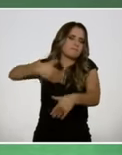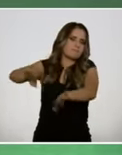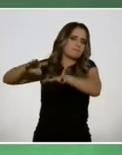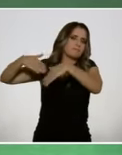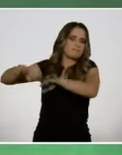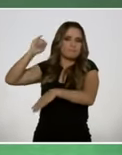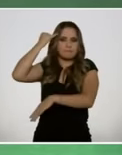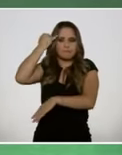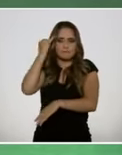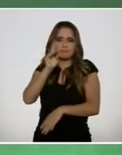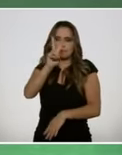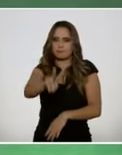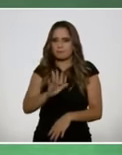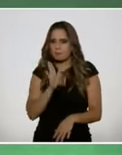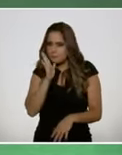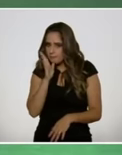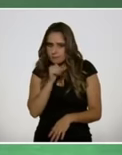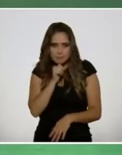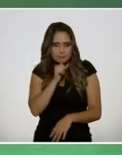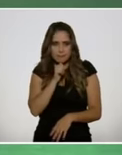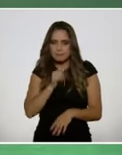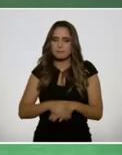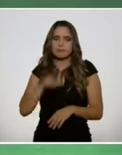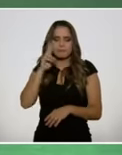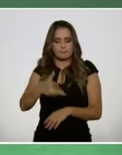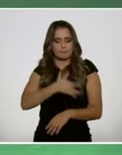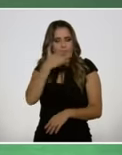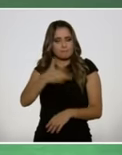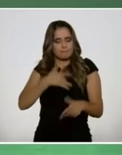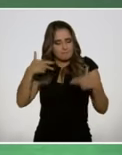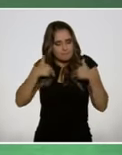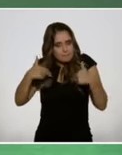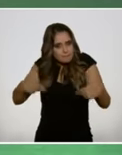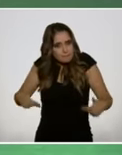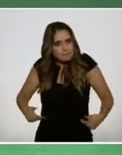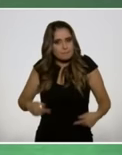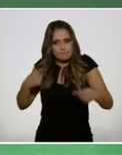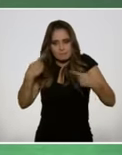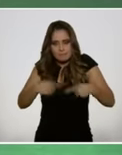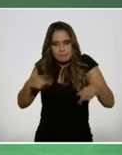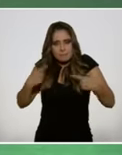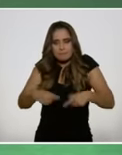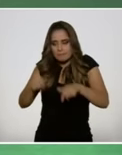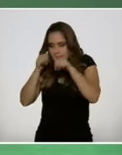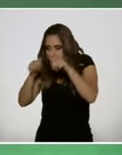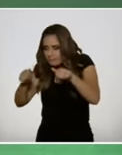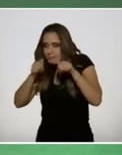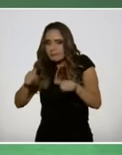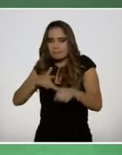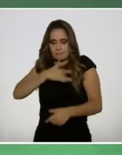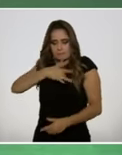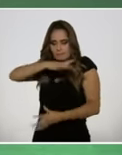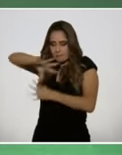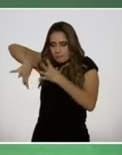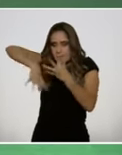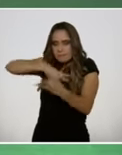nuestros pueblos originarios. La conciencia histórica, el humanismo, que es lo principal, y ser empáticos con todos nuestros semejantes.